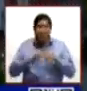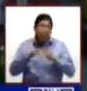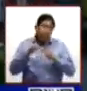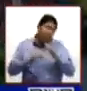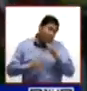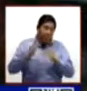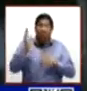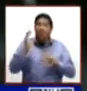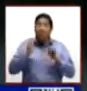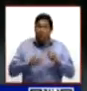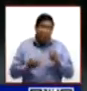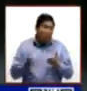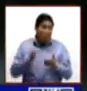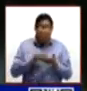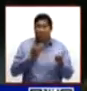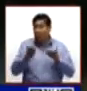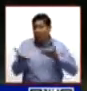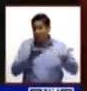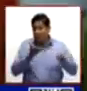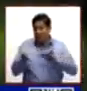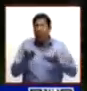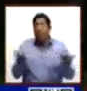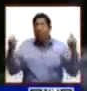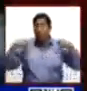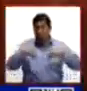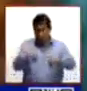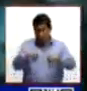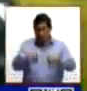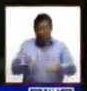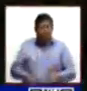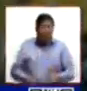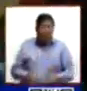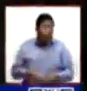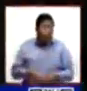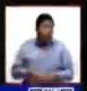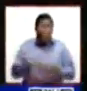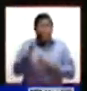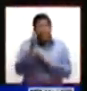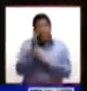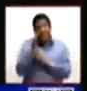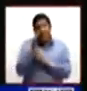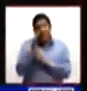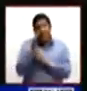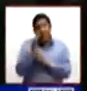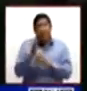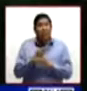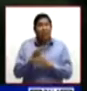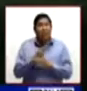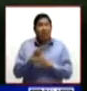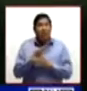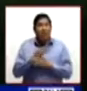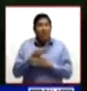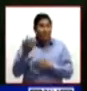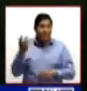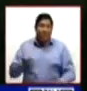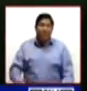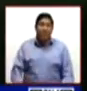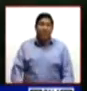menos, se resta la vez que el servicio? Mientras tanto, con vela están funcionando los